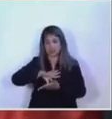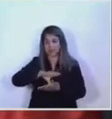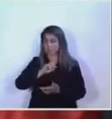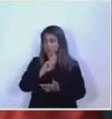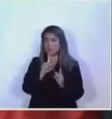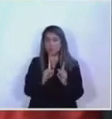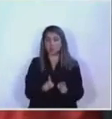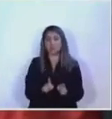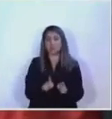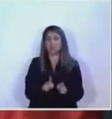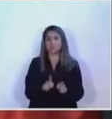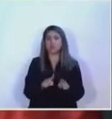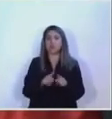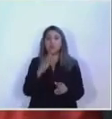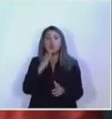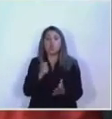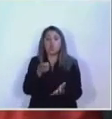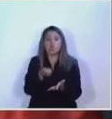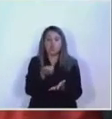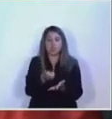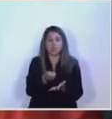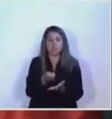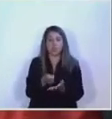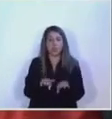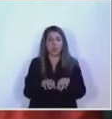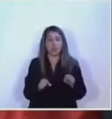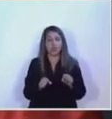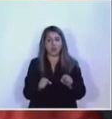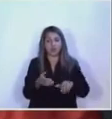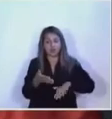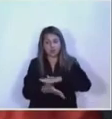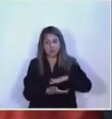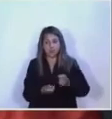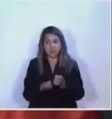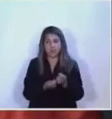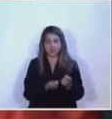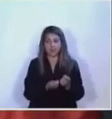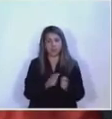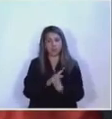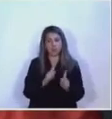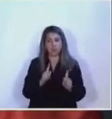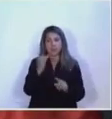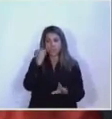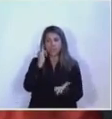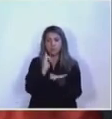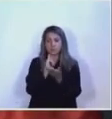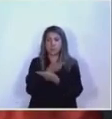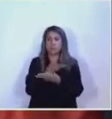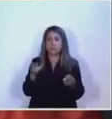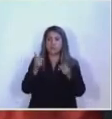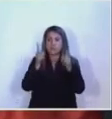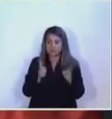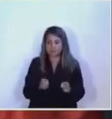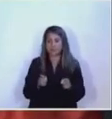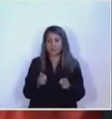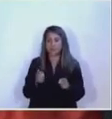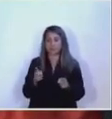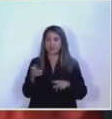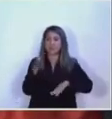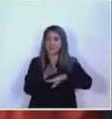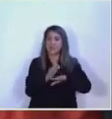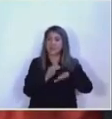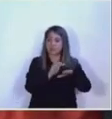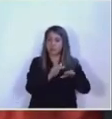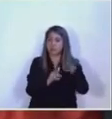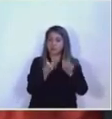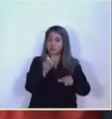debemos subsidiar de manera indirecta la colusión. Después, son las instituciones públicas las que deben concurrir en auxilio de la